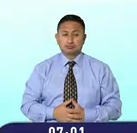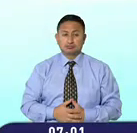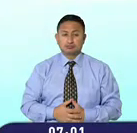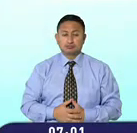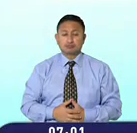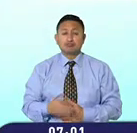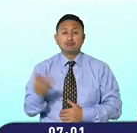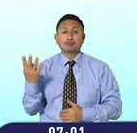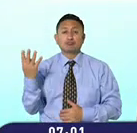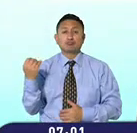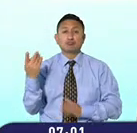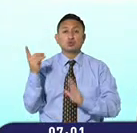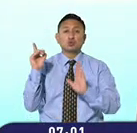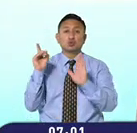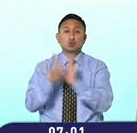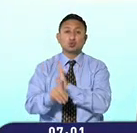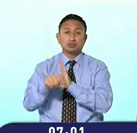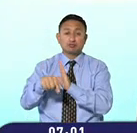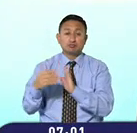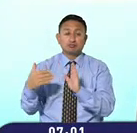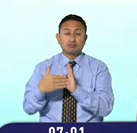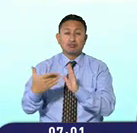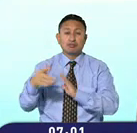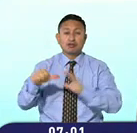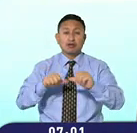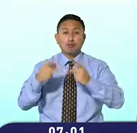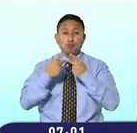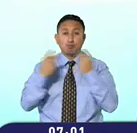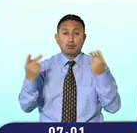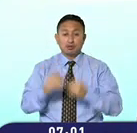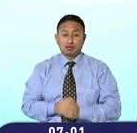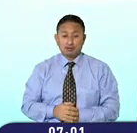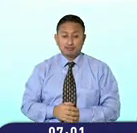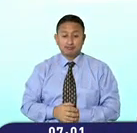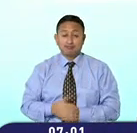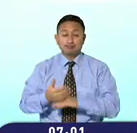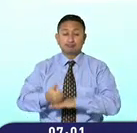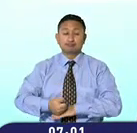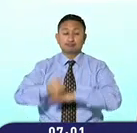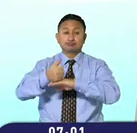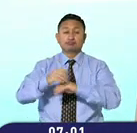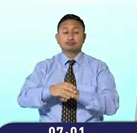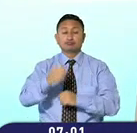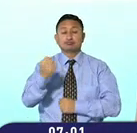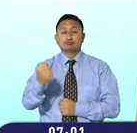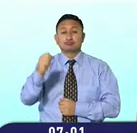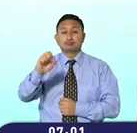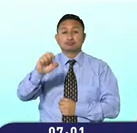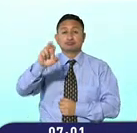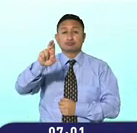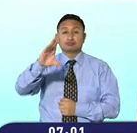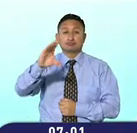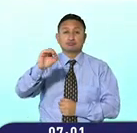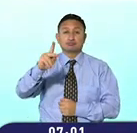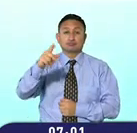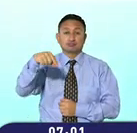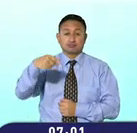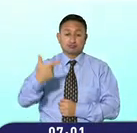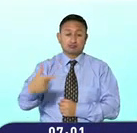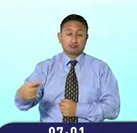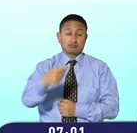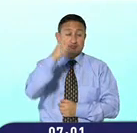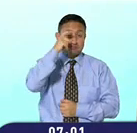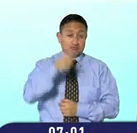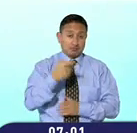14 denuncias de presuntos delitos contra la administración pública fueron presentados por la titular del CERCOP, María Sara Gijón, a la Fiscalía General